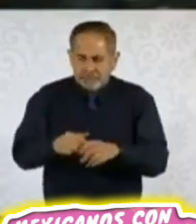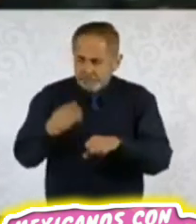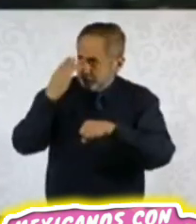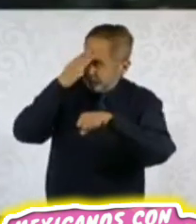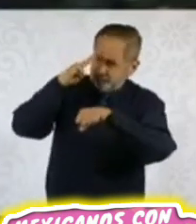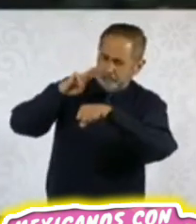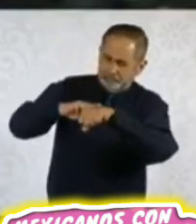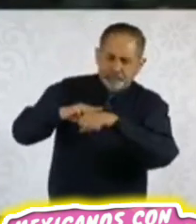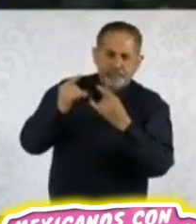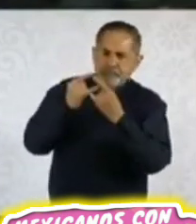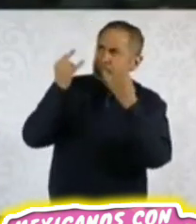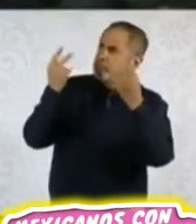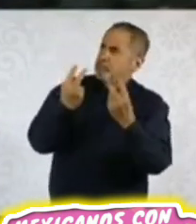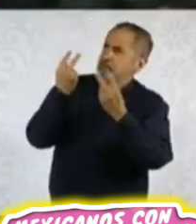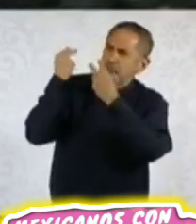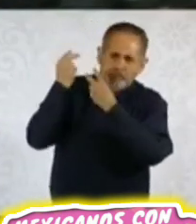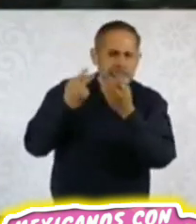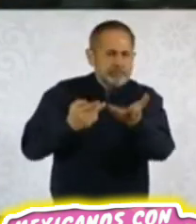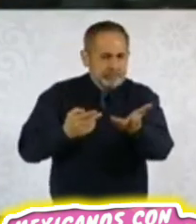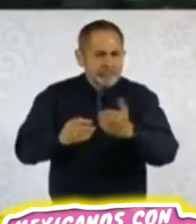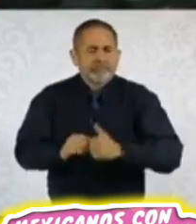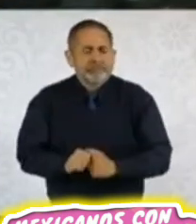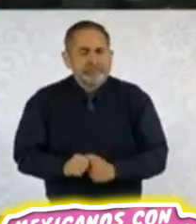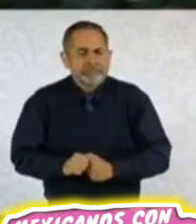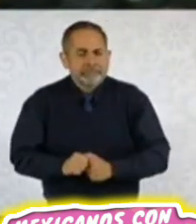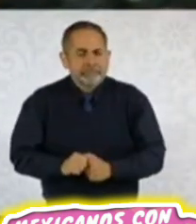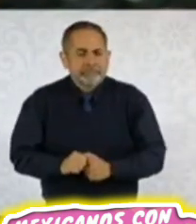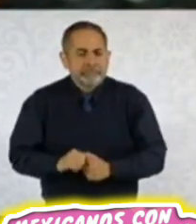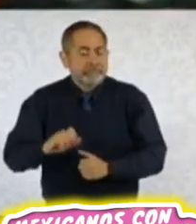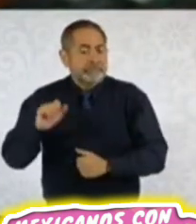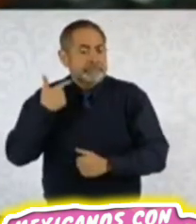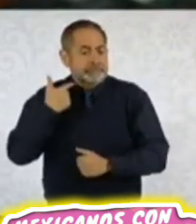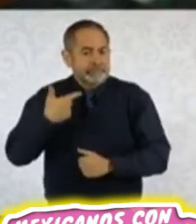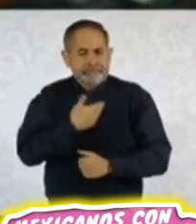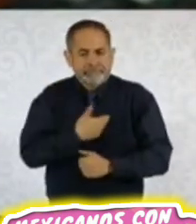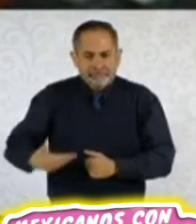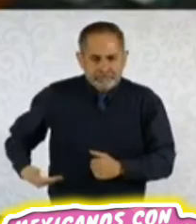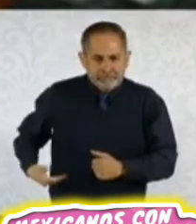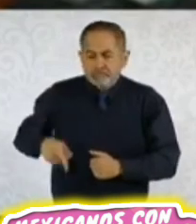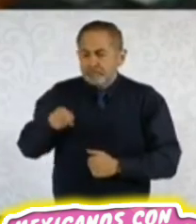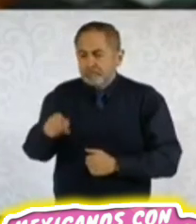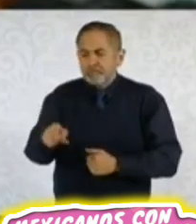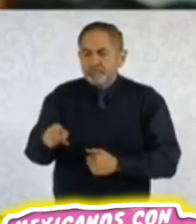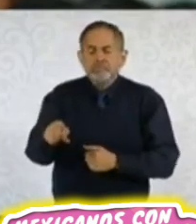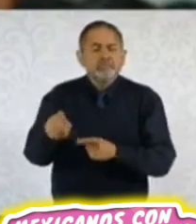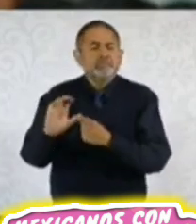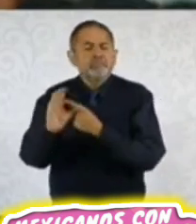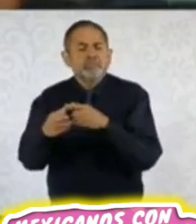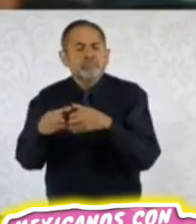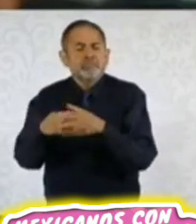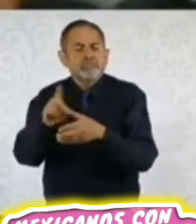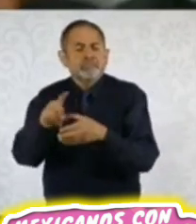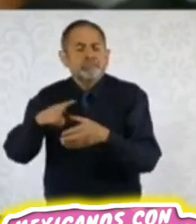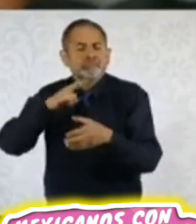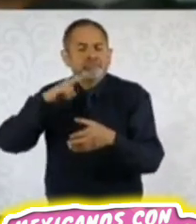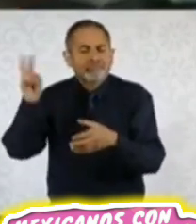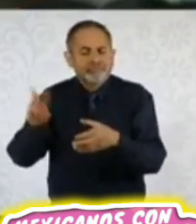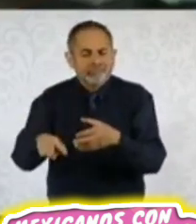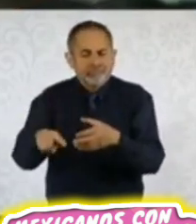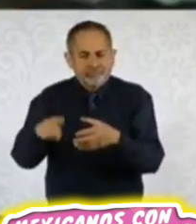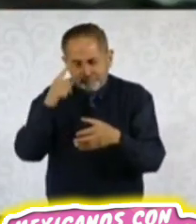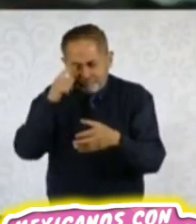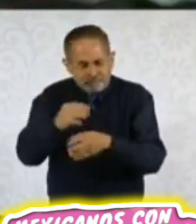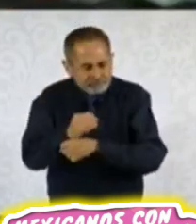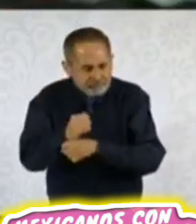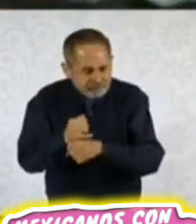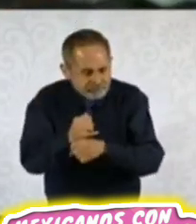memoria histórica. En la administración pasada se abrió una comisión de la verdad justo para resolver